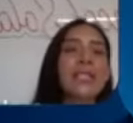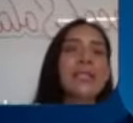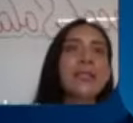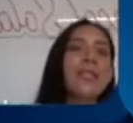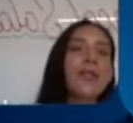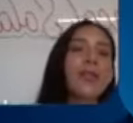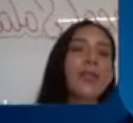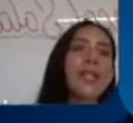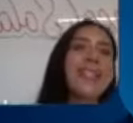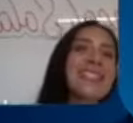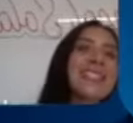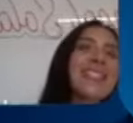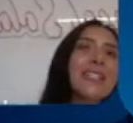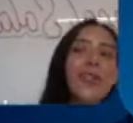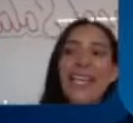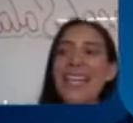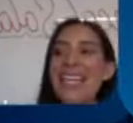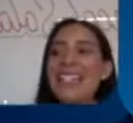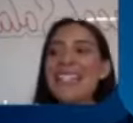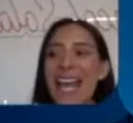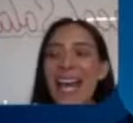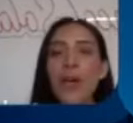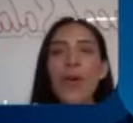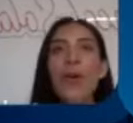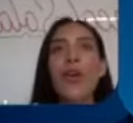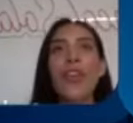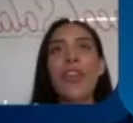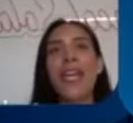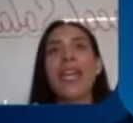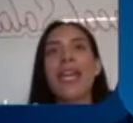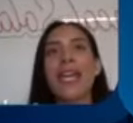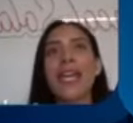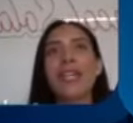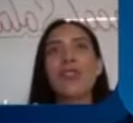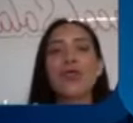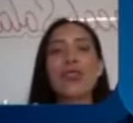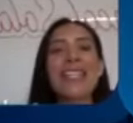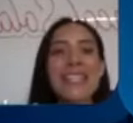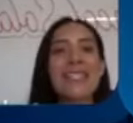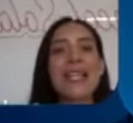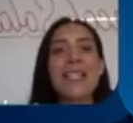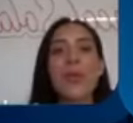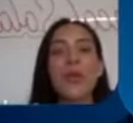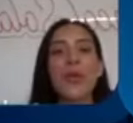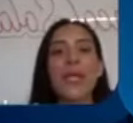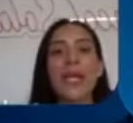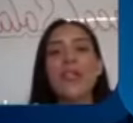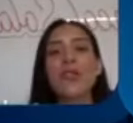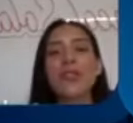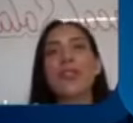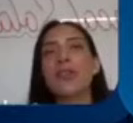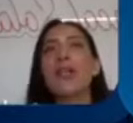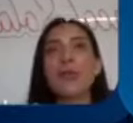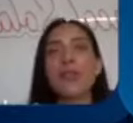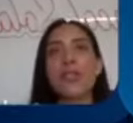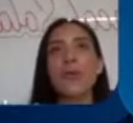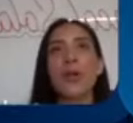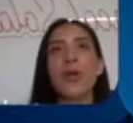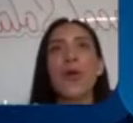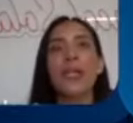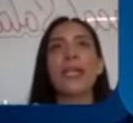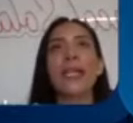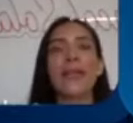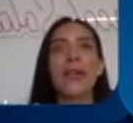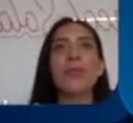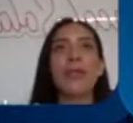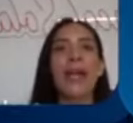todo tiene sentido. Tiene sentido el descaro de sus listas de pronominales, donde a todas luces,